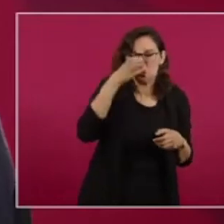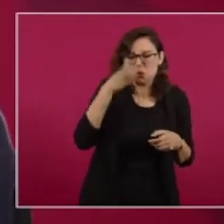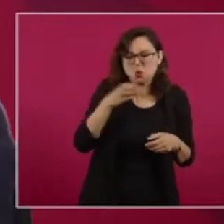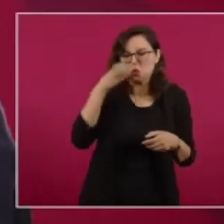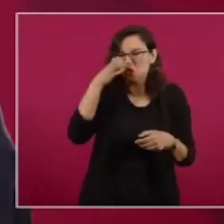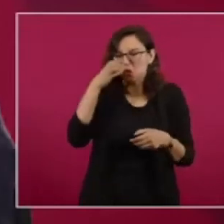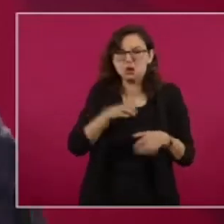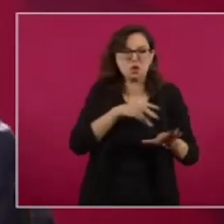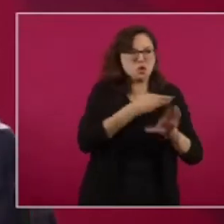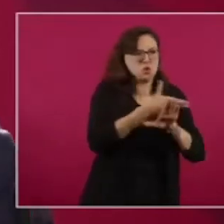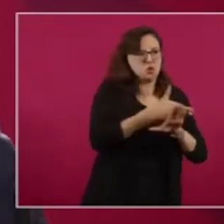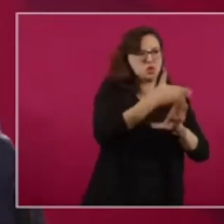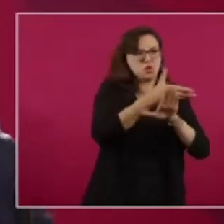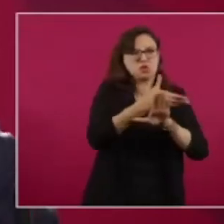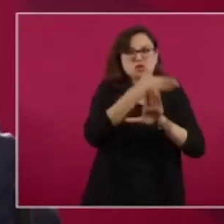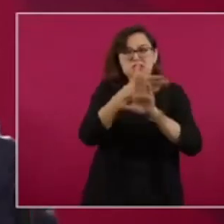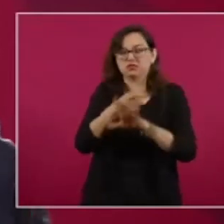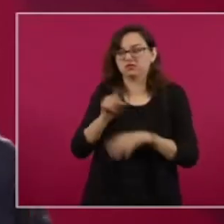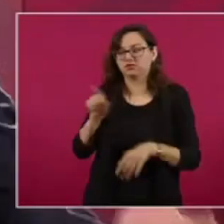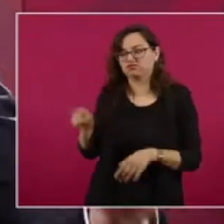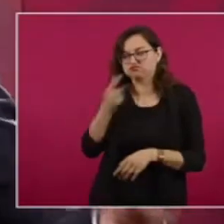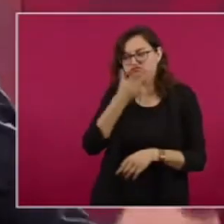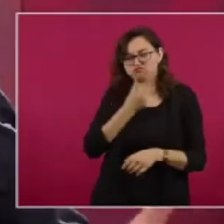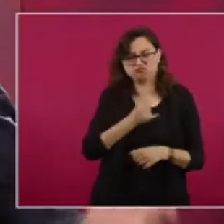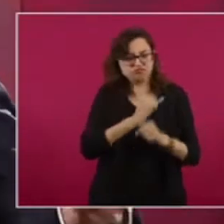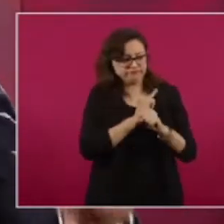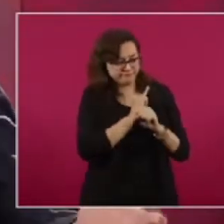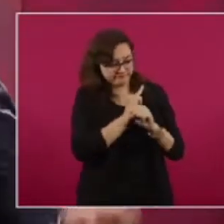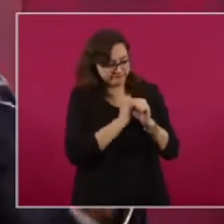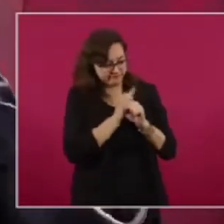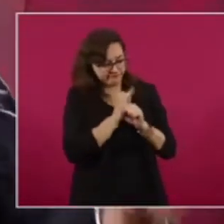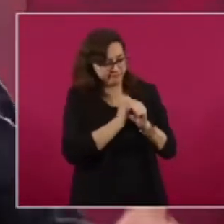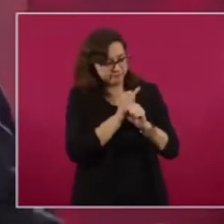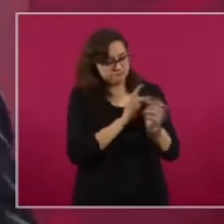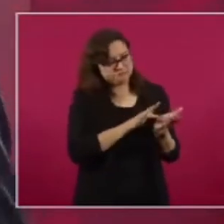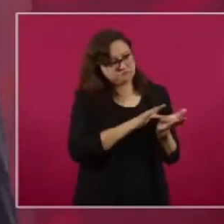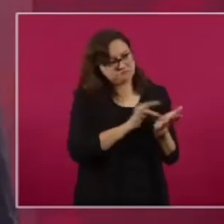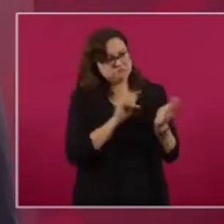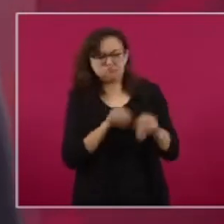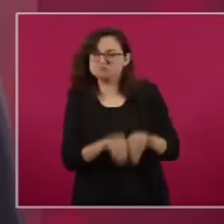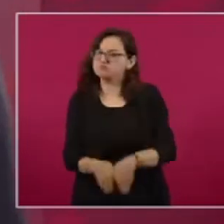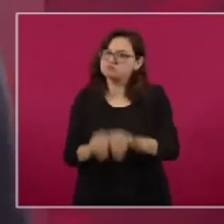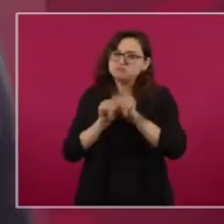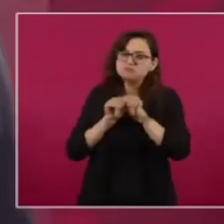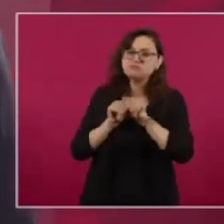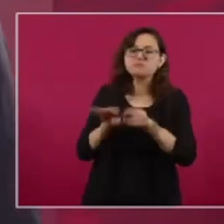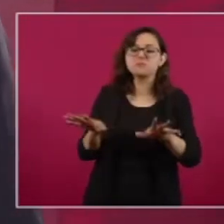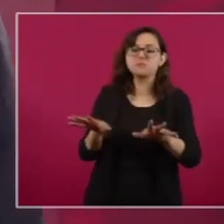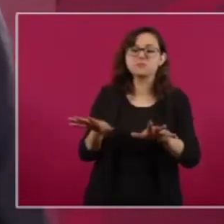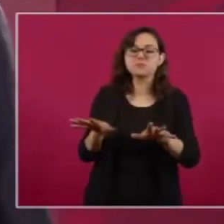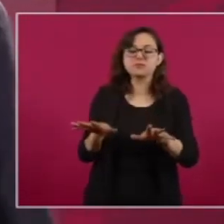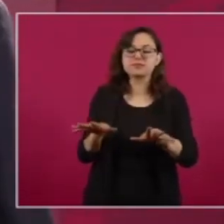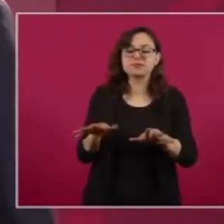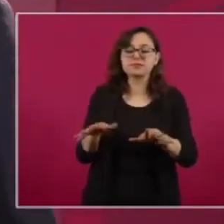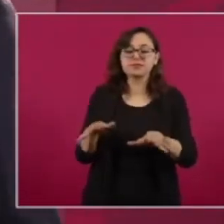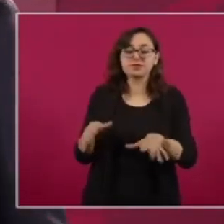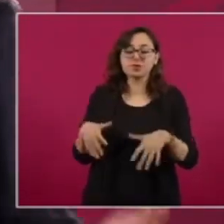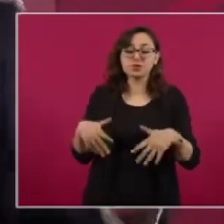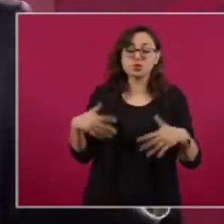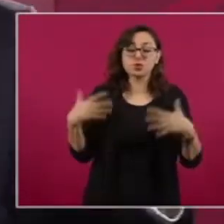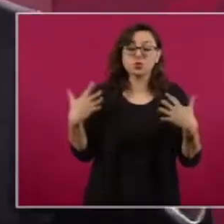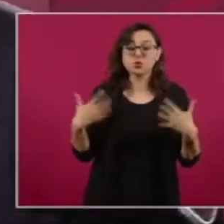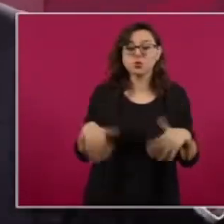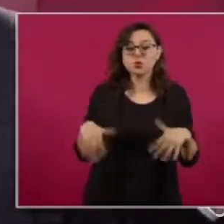de repente sale por una investigación que ellos hacen,